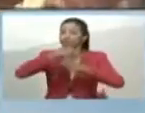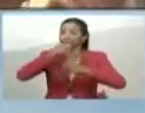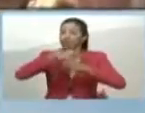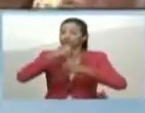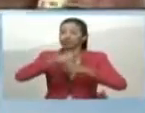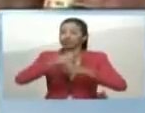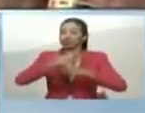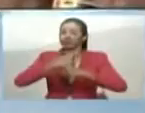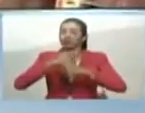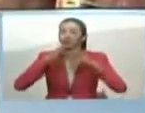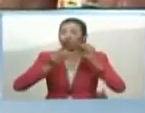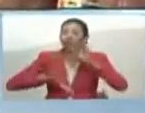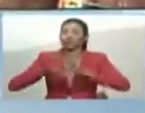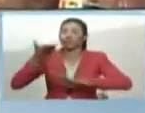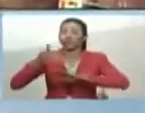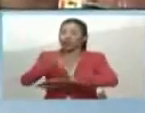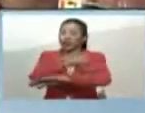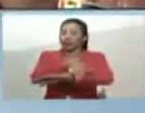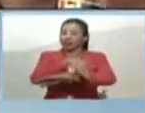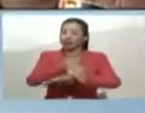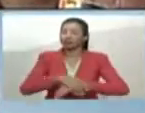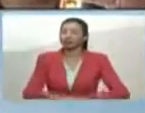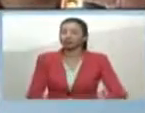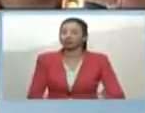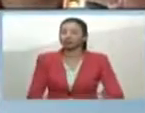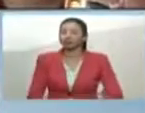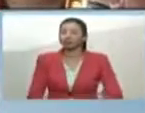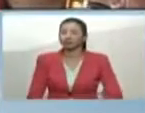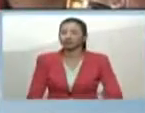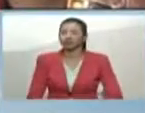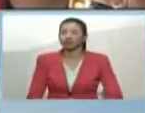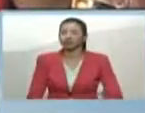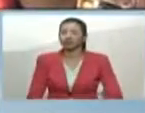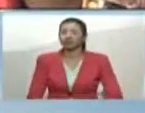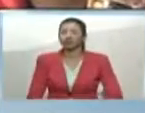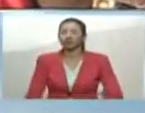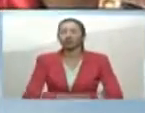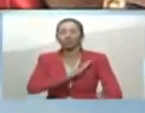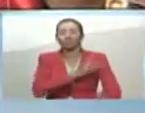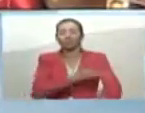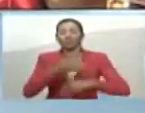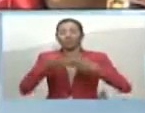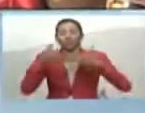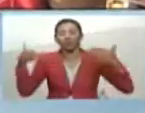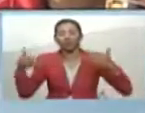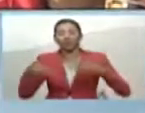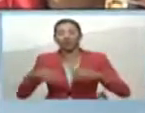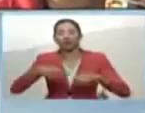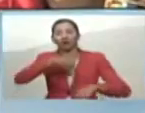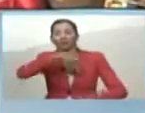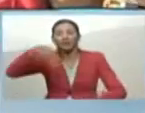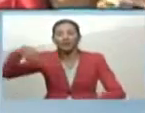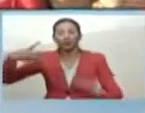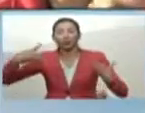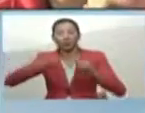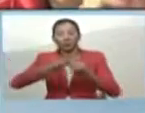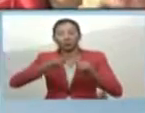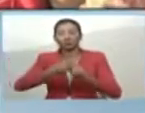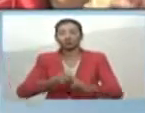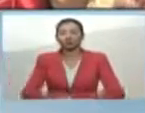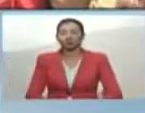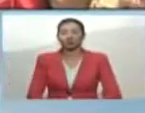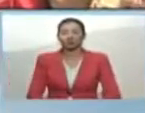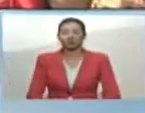Vamos todos a la calle, la institucionalidad y el poder popular caminando de la mano. Que